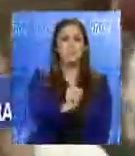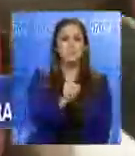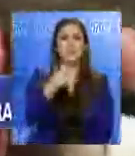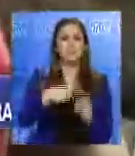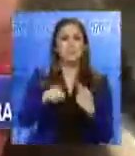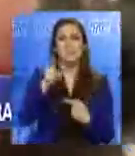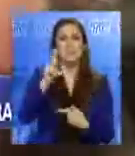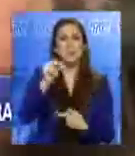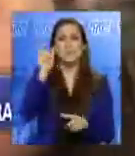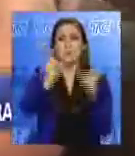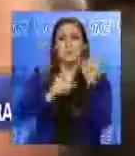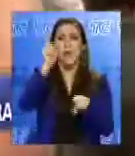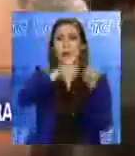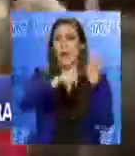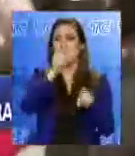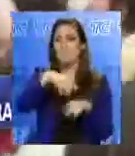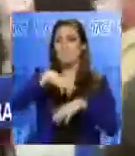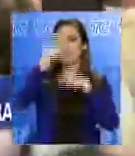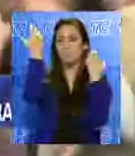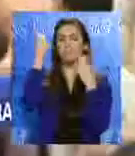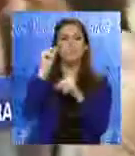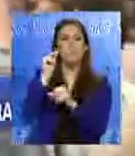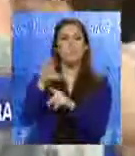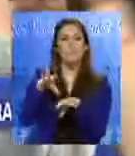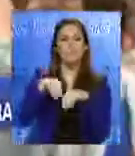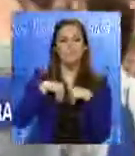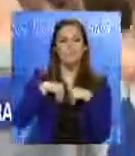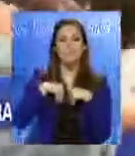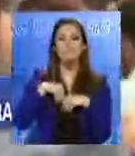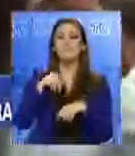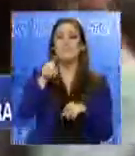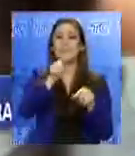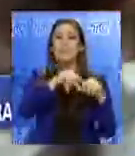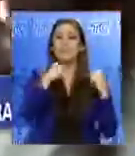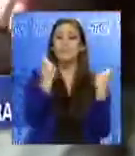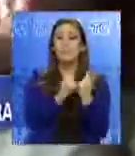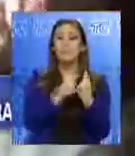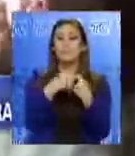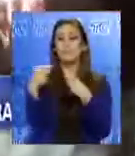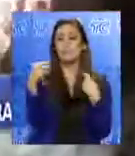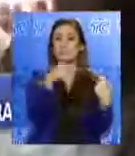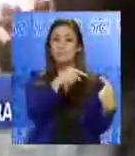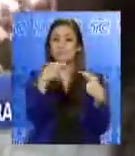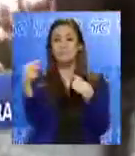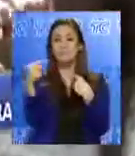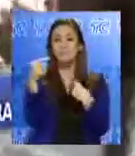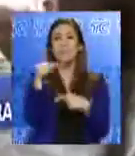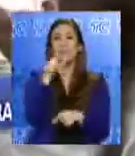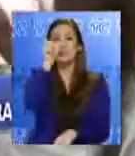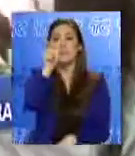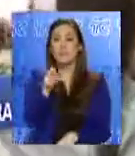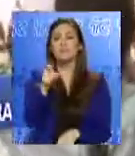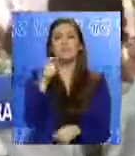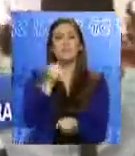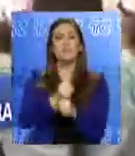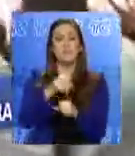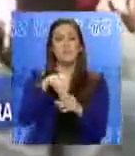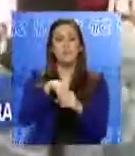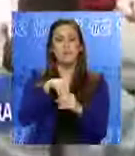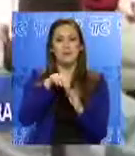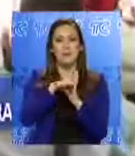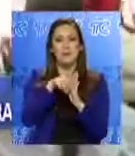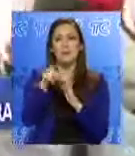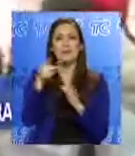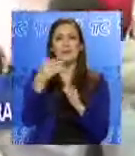no fue bien recibida por los asistentes. Los seguidores de Lazo generaron ciertos incidentes que ocasionaron que el banquero tuviera que abandonar la sala.